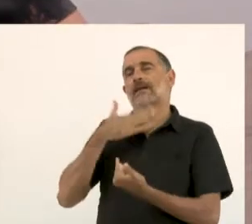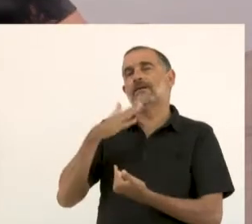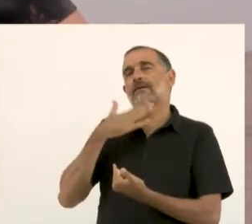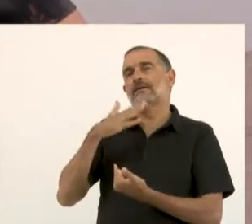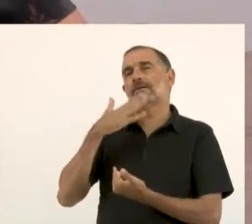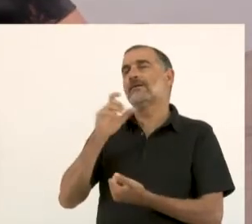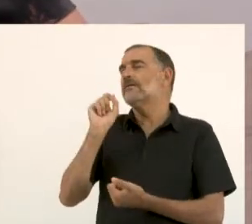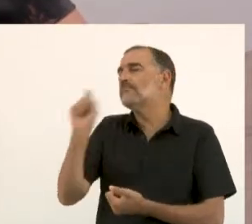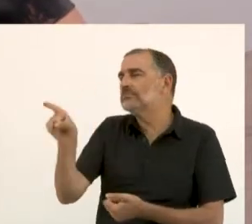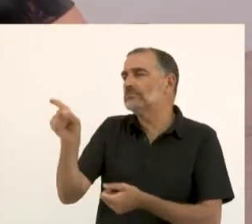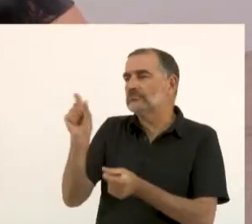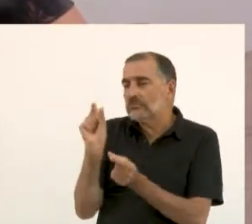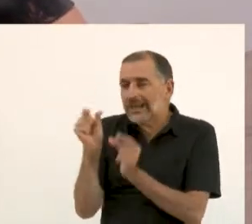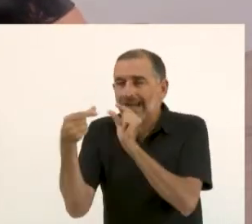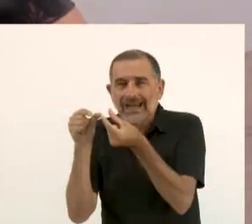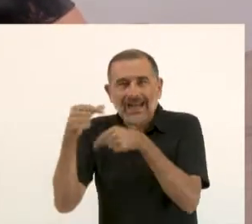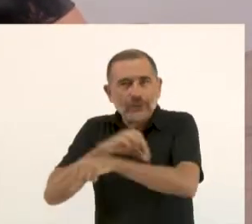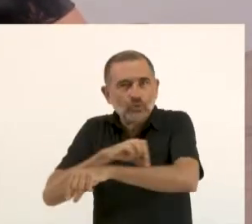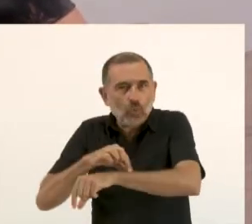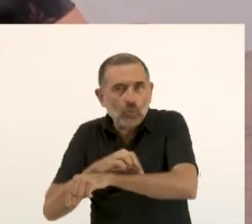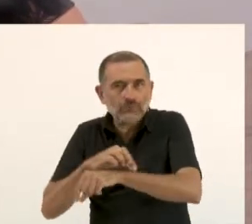esos restos y poder ver si